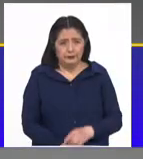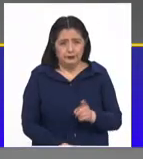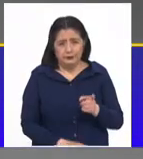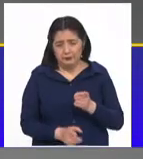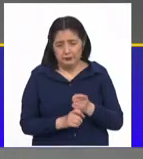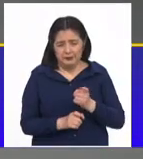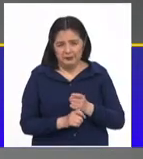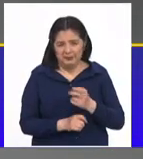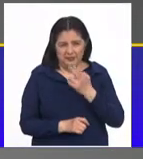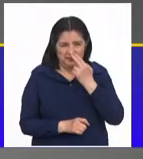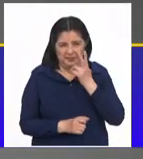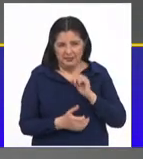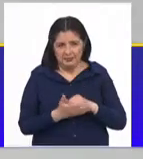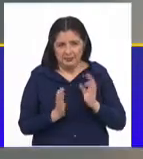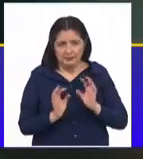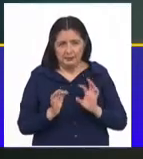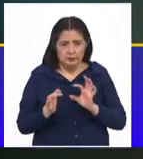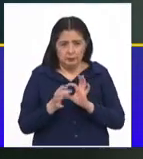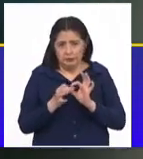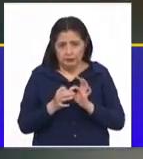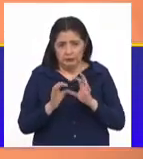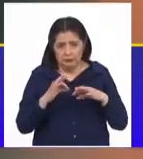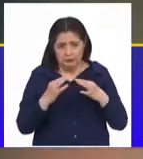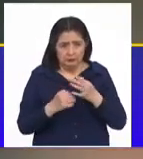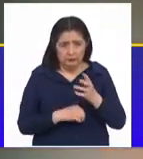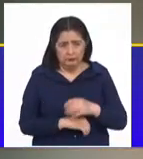Bromista, divertido, pegado a la familia.